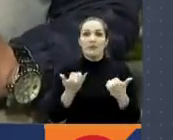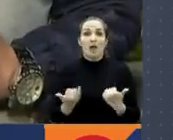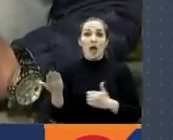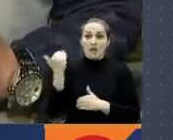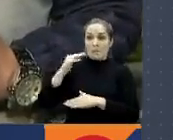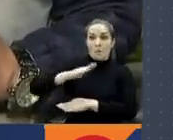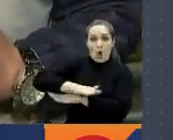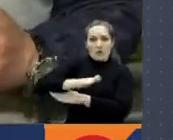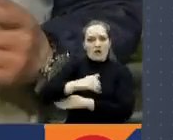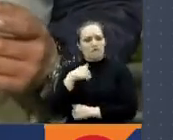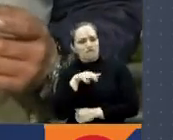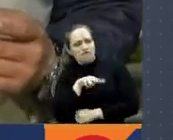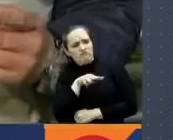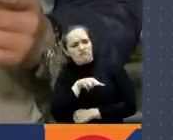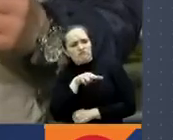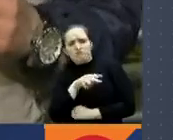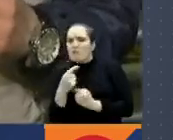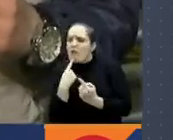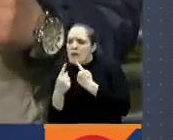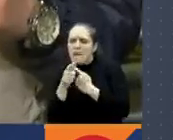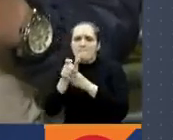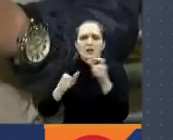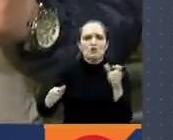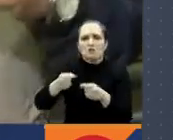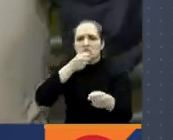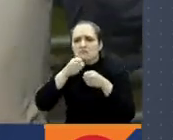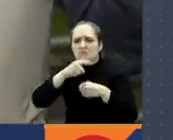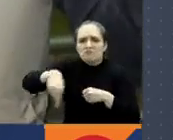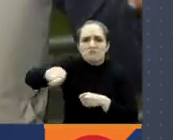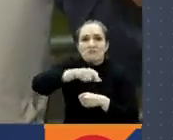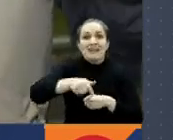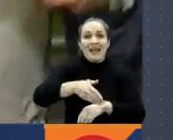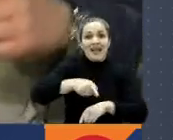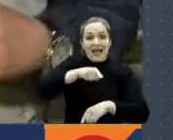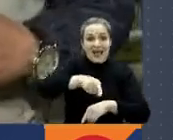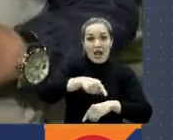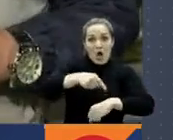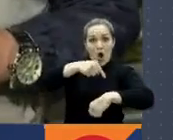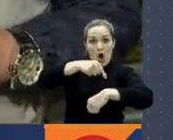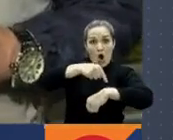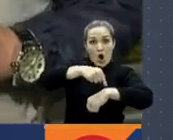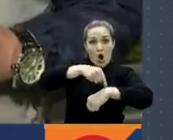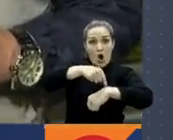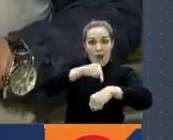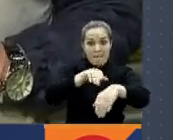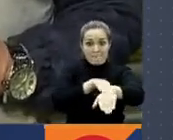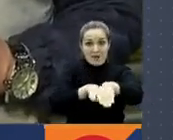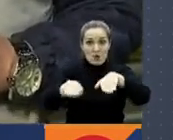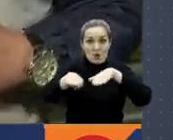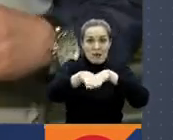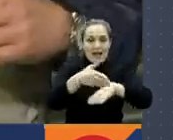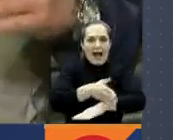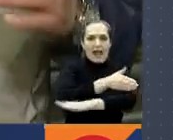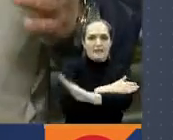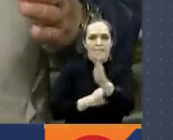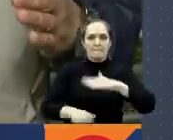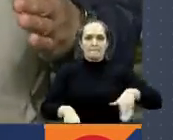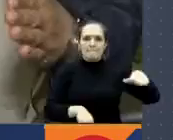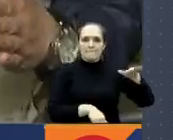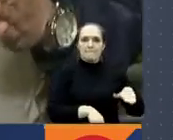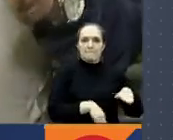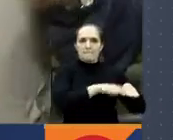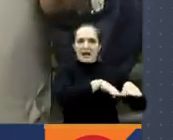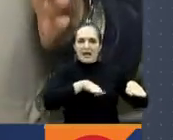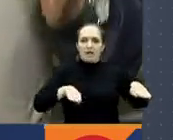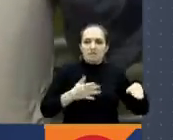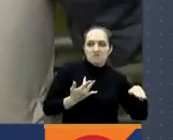punto donde dialogamos con algunos conductores quienes decidieron parquear antes de que iniciara esta medida, donde las